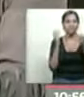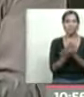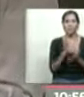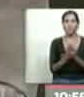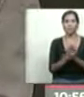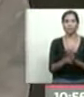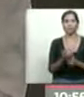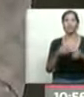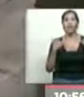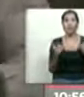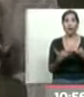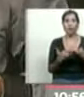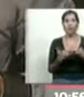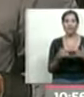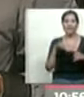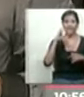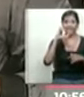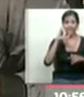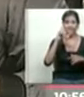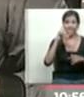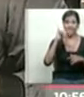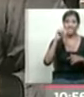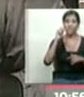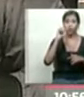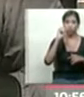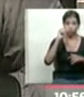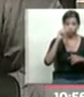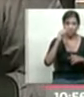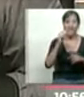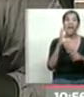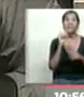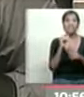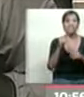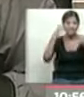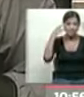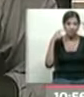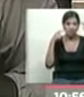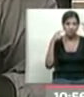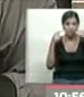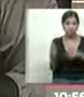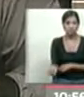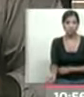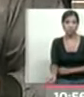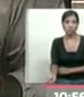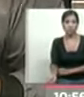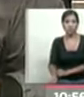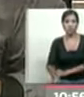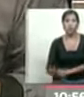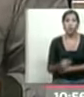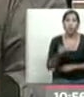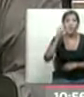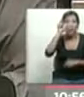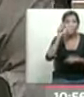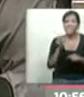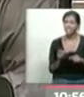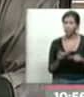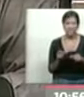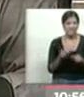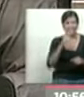Ahora bien, que Elliot Abrams hable de Chávez, un personaje que se considera un anticomunista